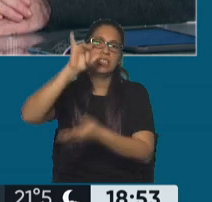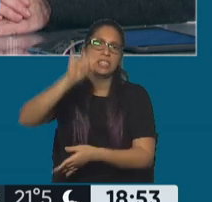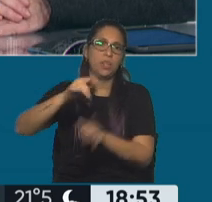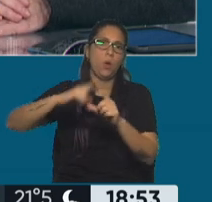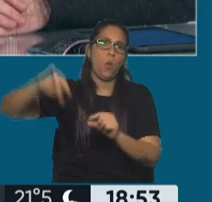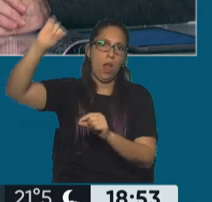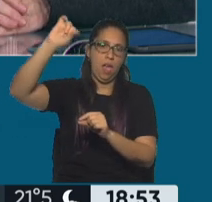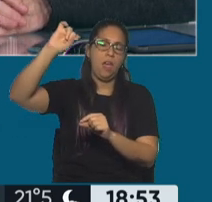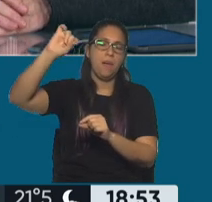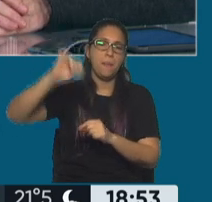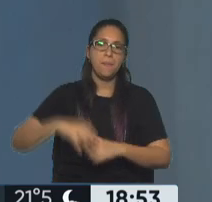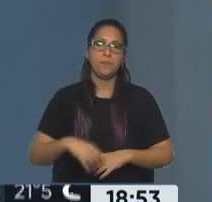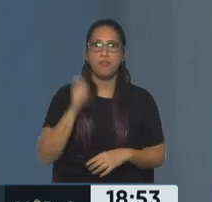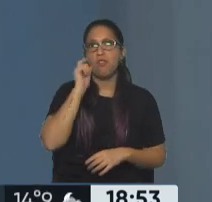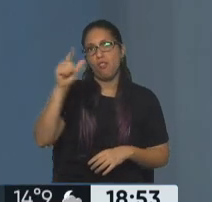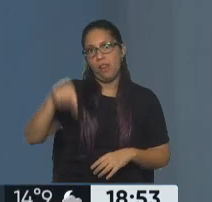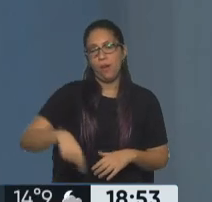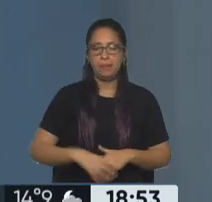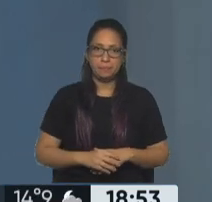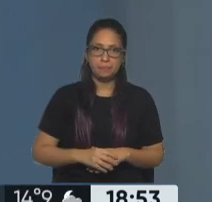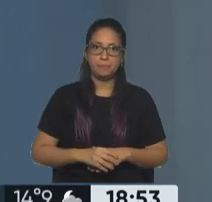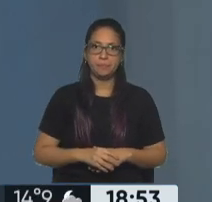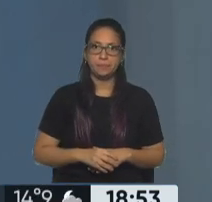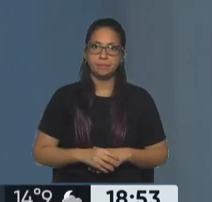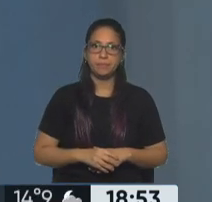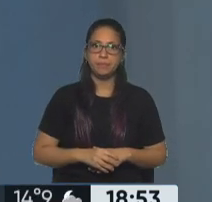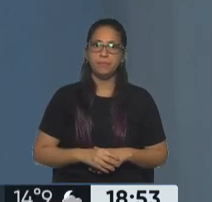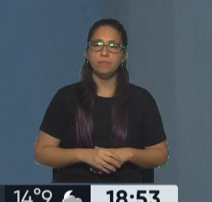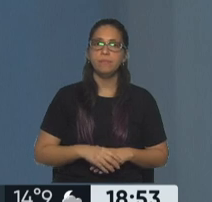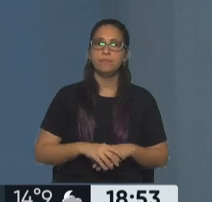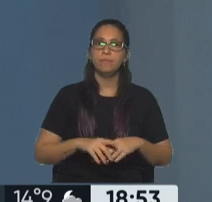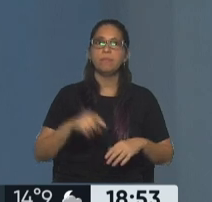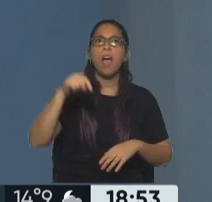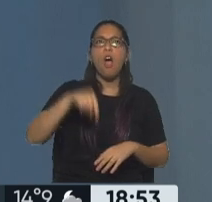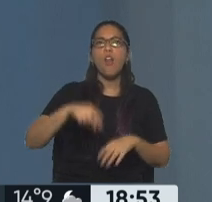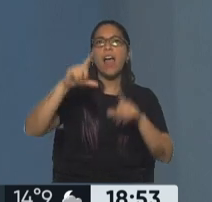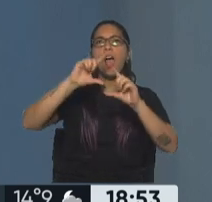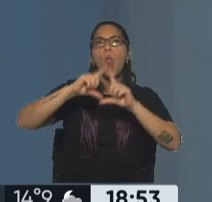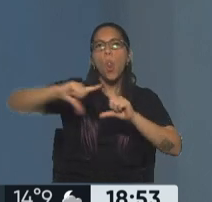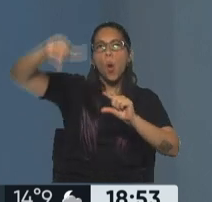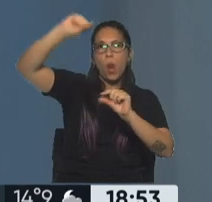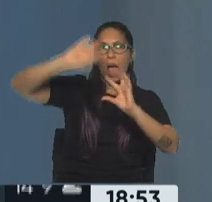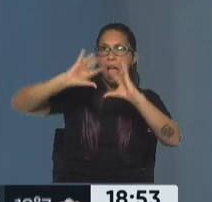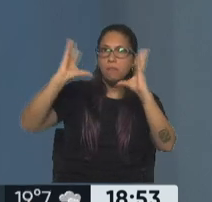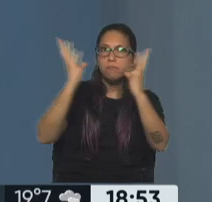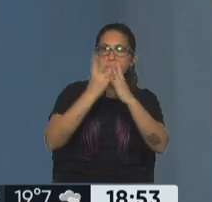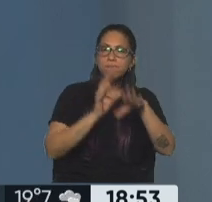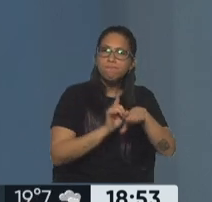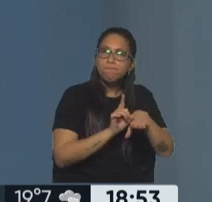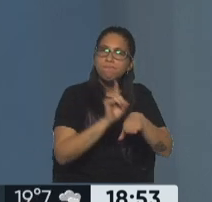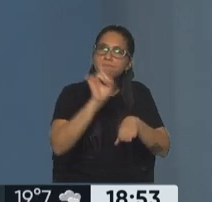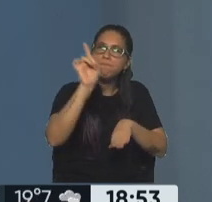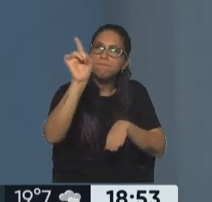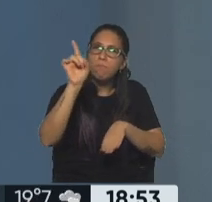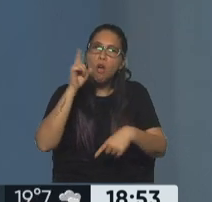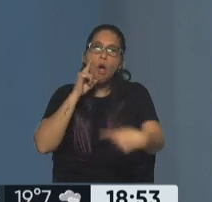qué misión tiene hoy una nave en la luna digo qué razón Y